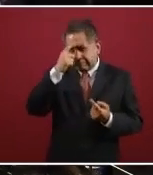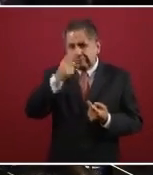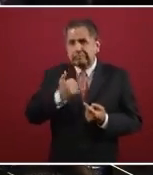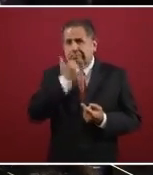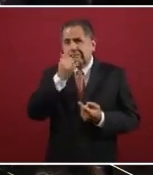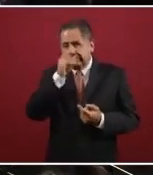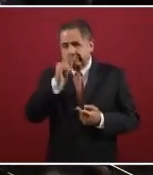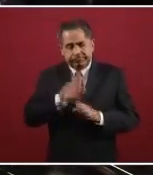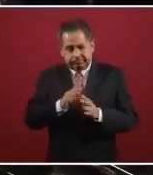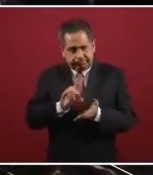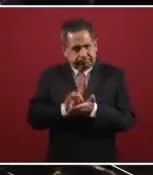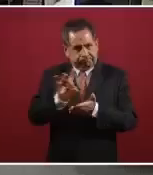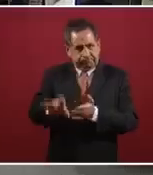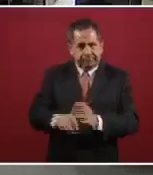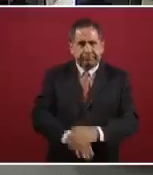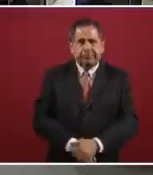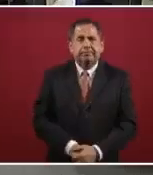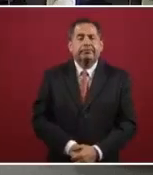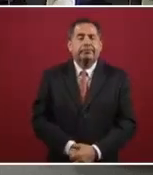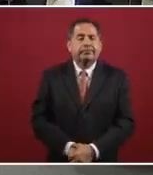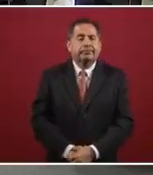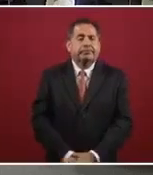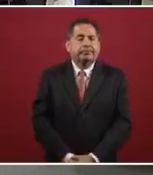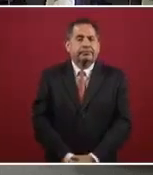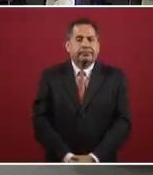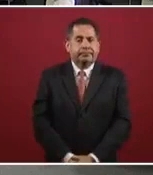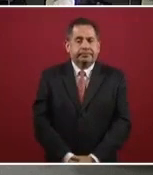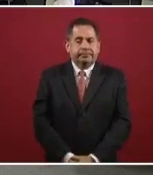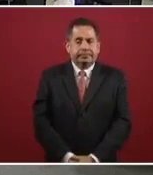equivocado. Gracias. Sí.